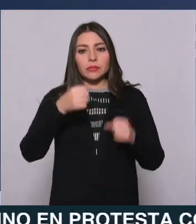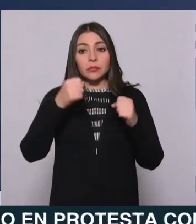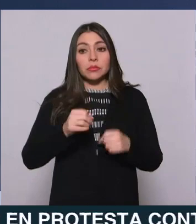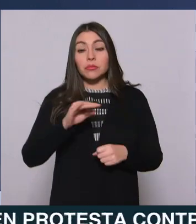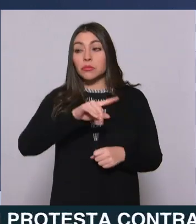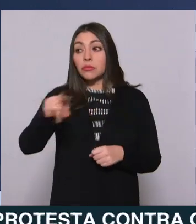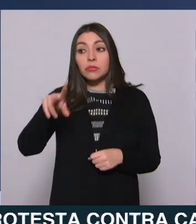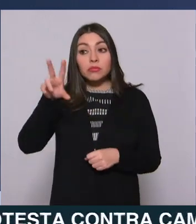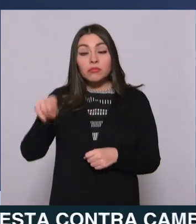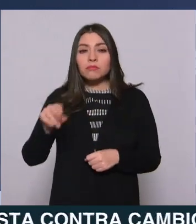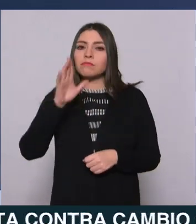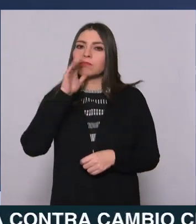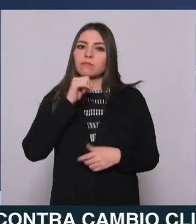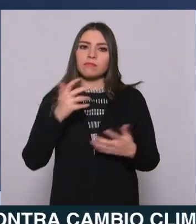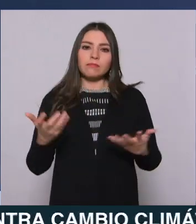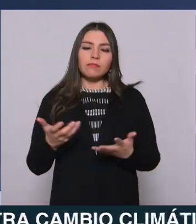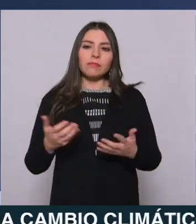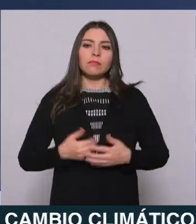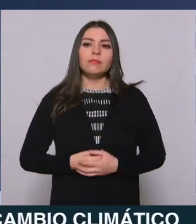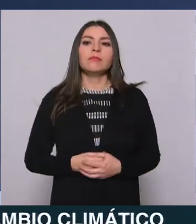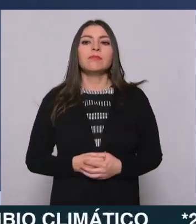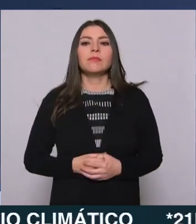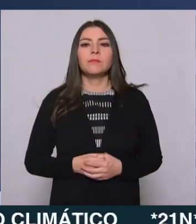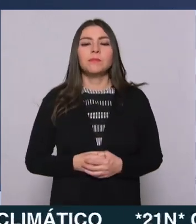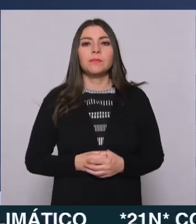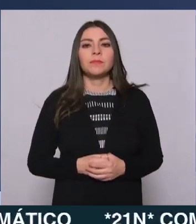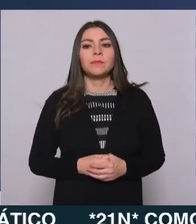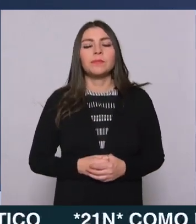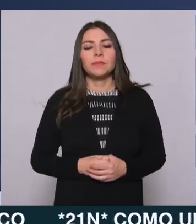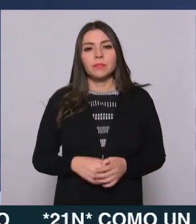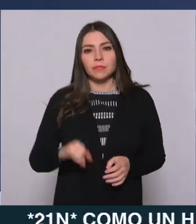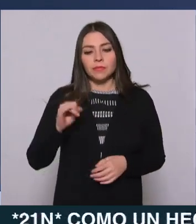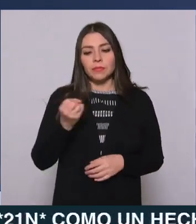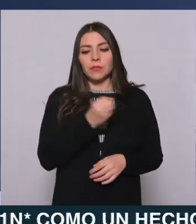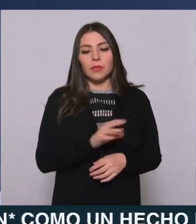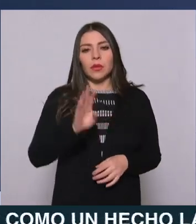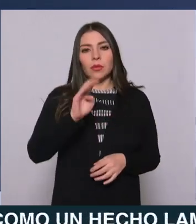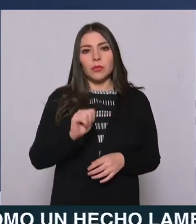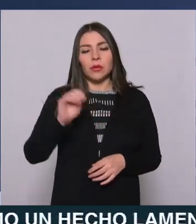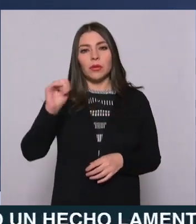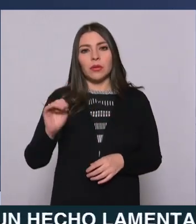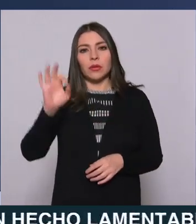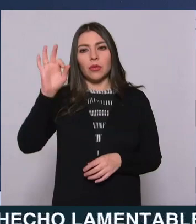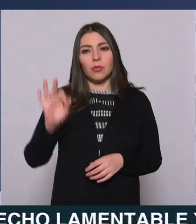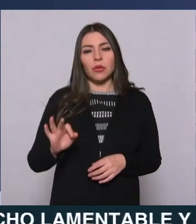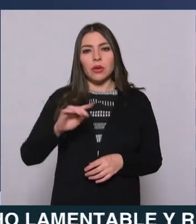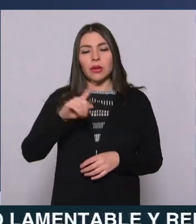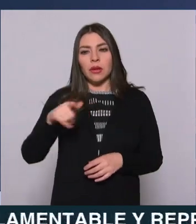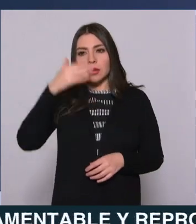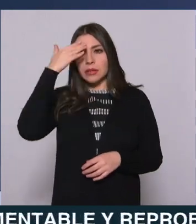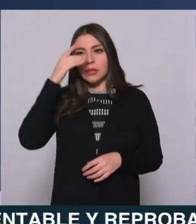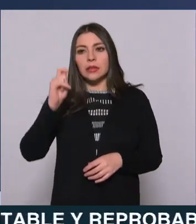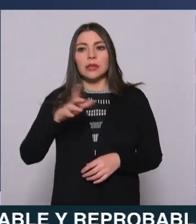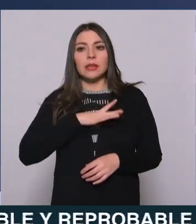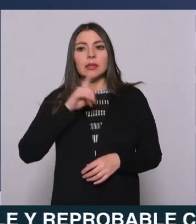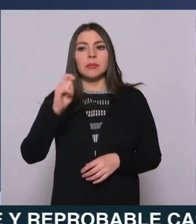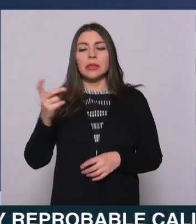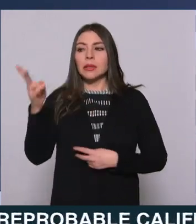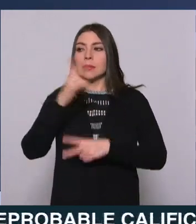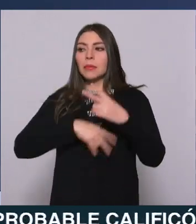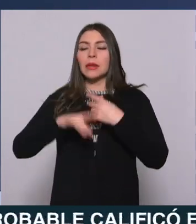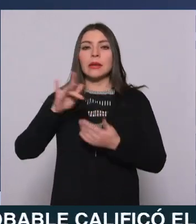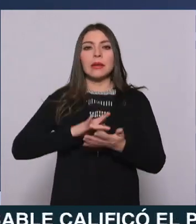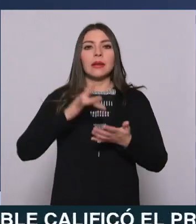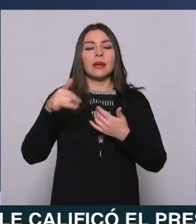hacer. Exactamente. Te digo, el 99% de los diagnósticos están aunados a los resultados de un laboratorio